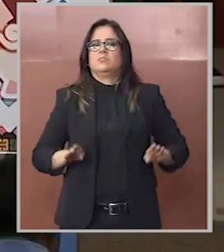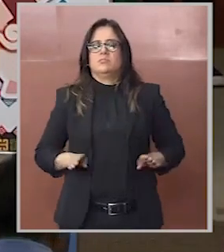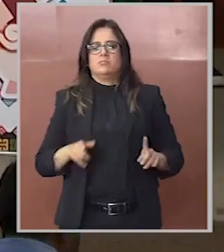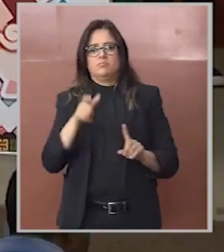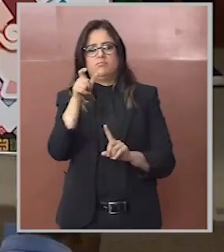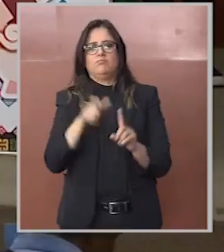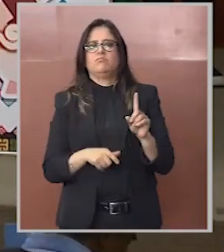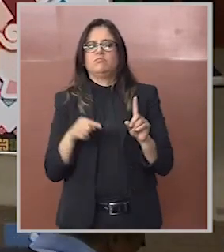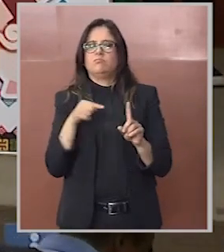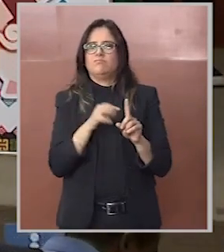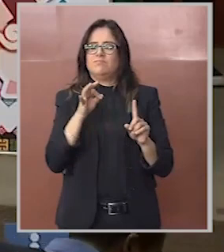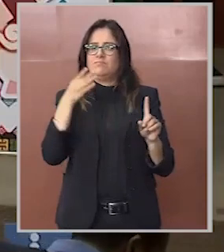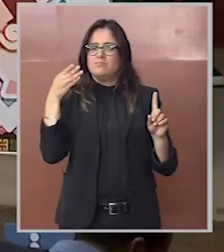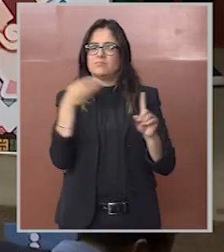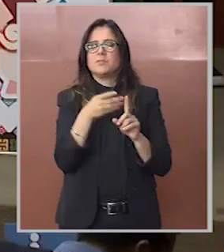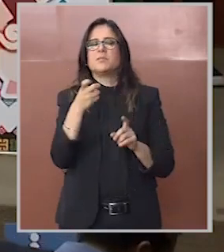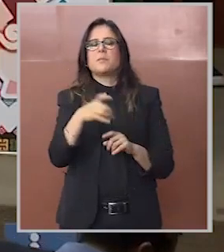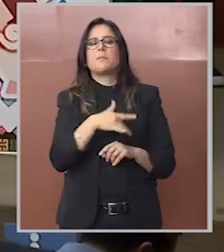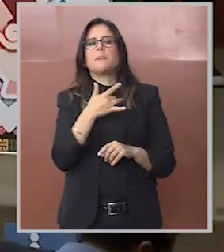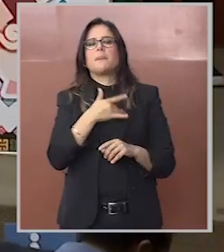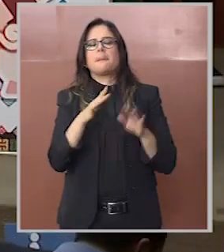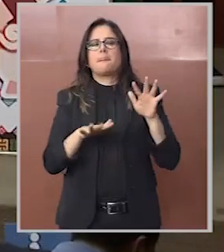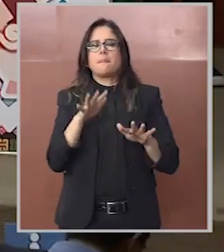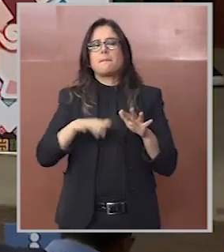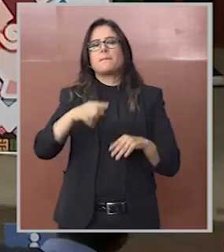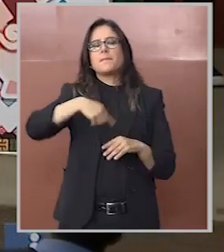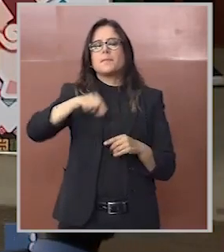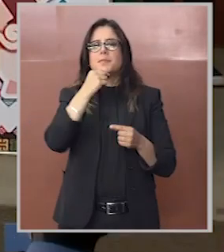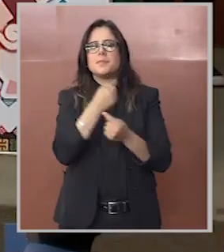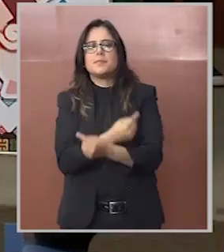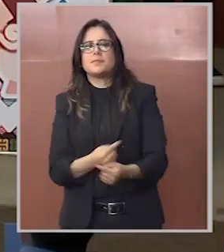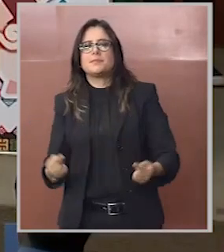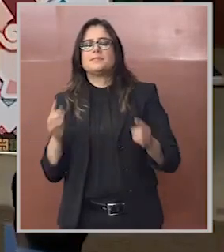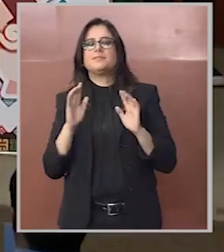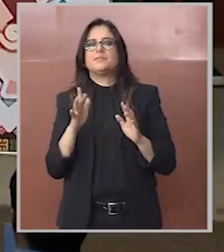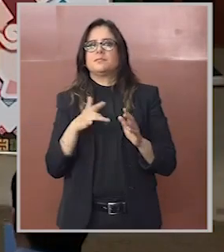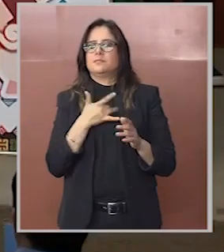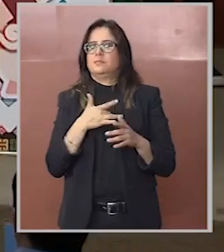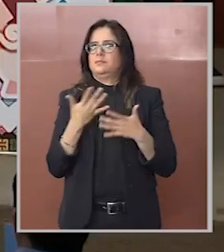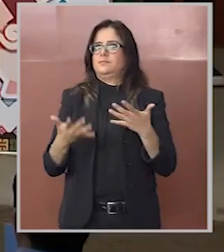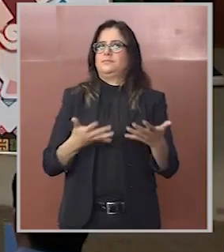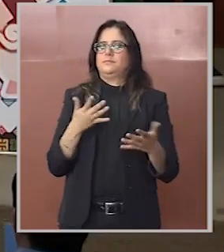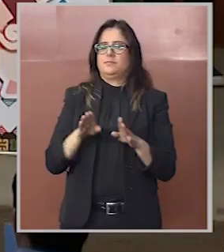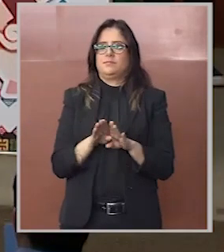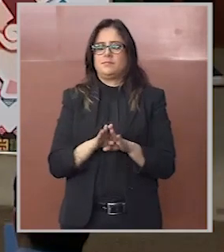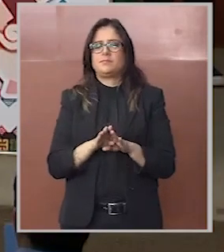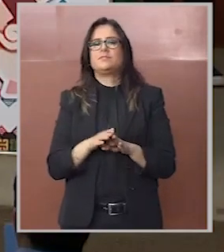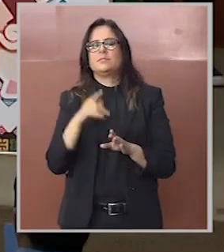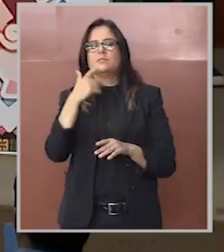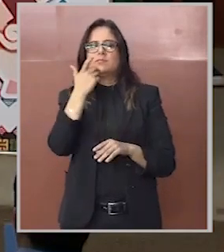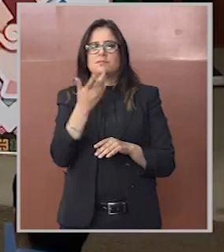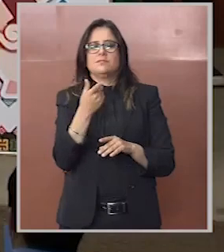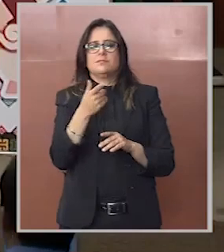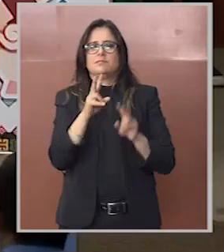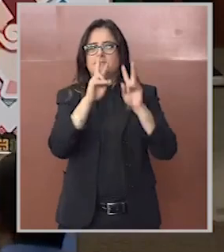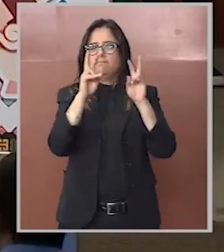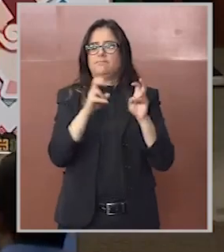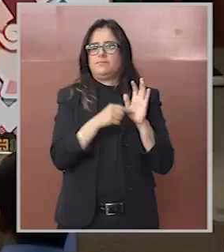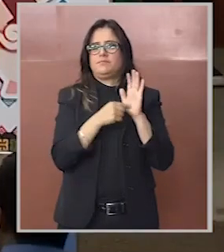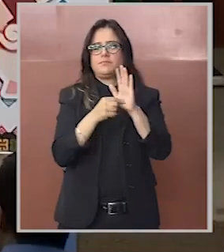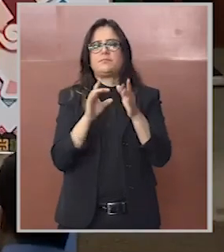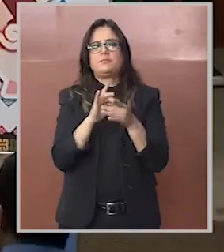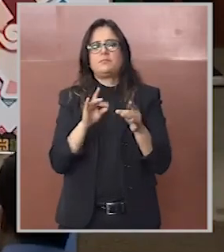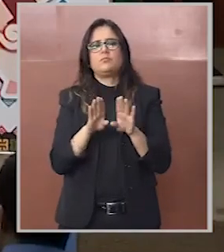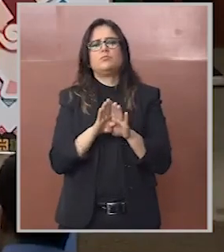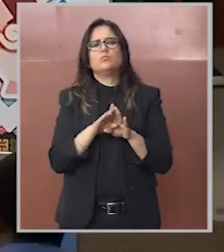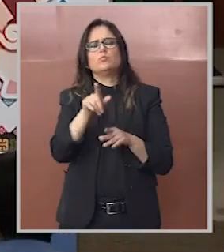pues no En ese sentido que muchas de las veces de la niñez pues ya te saltas no entonces este pero quisimos abordarlo y también cómo se entiende